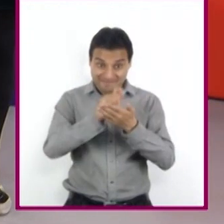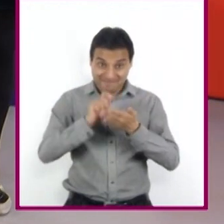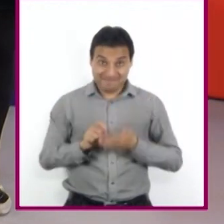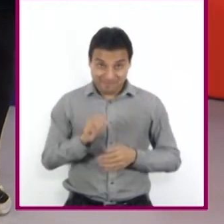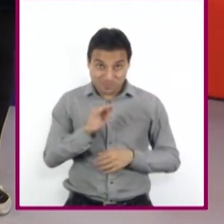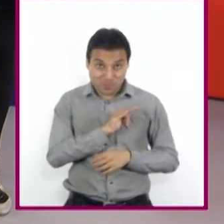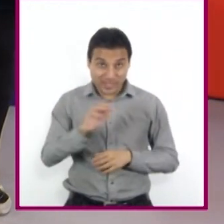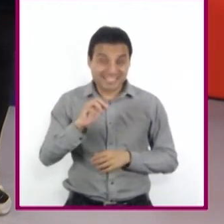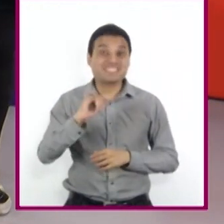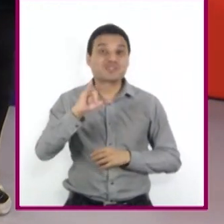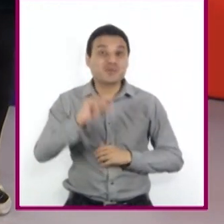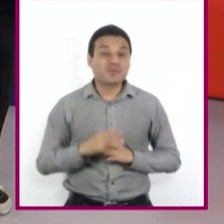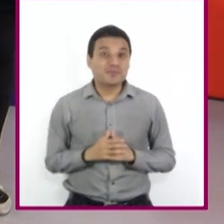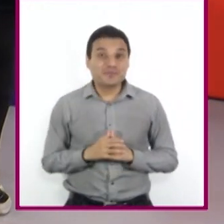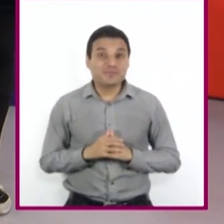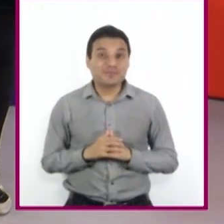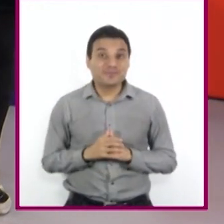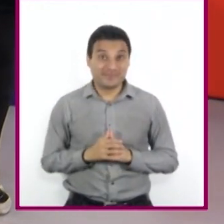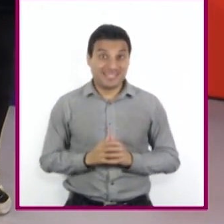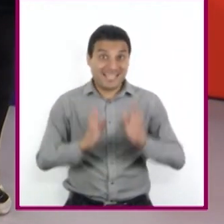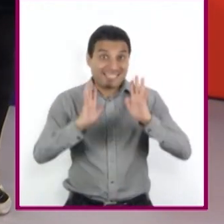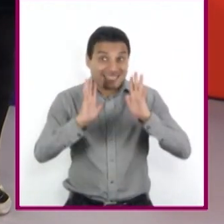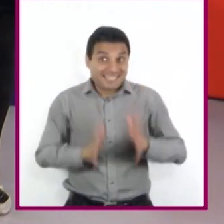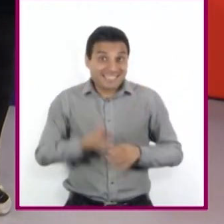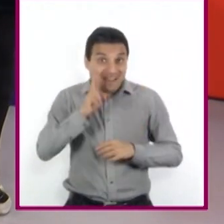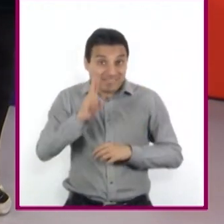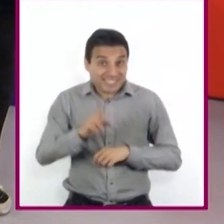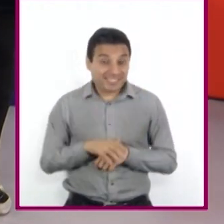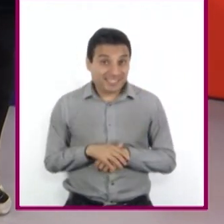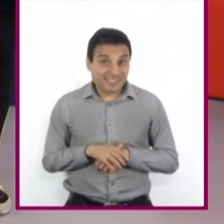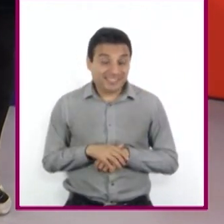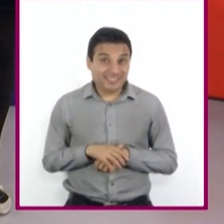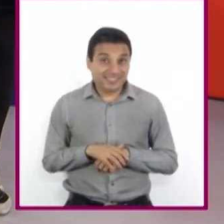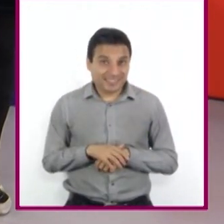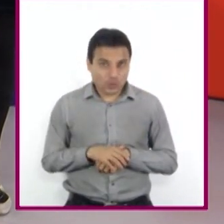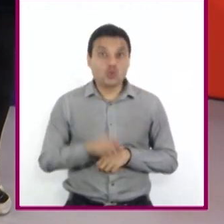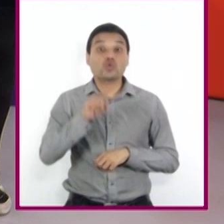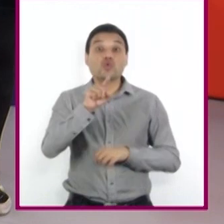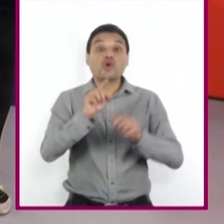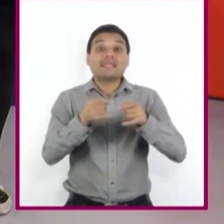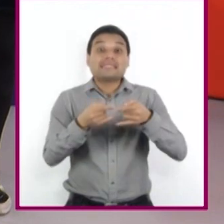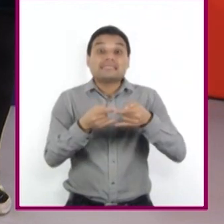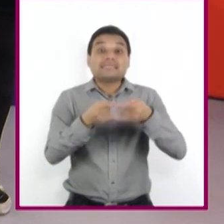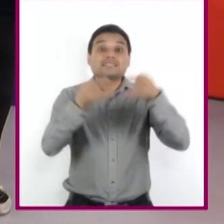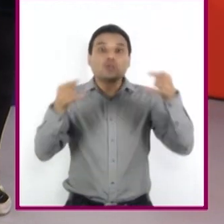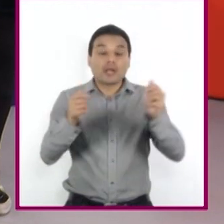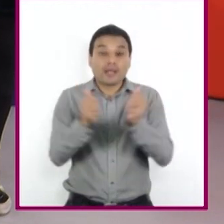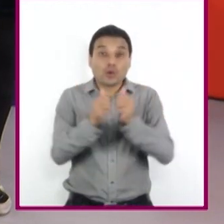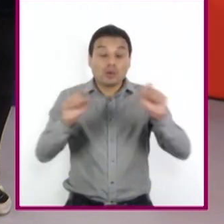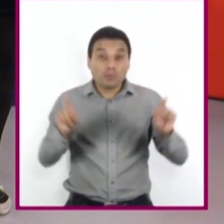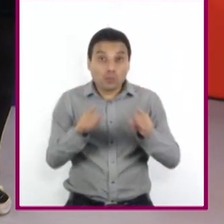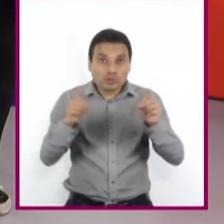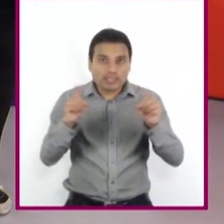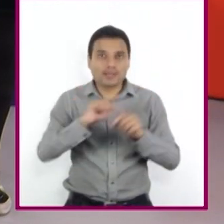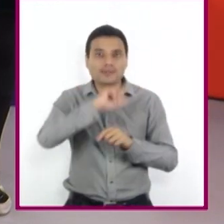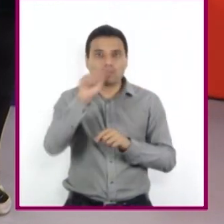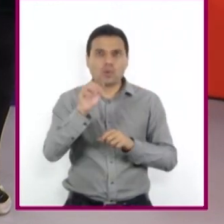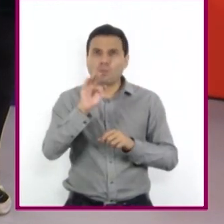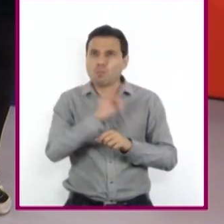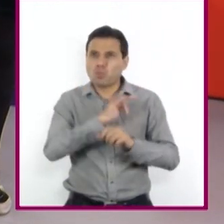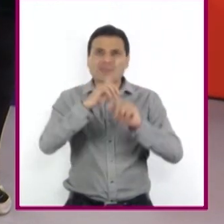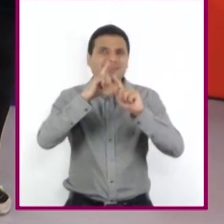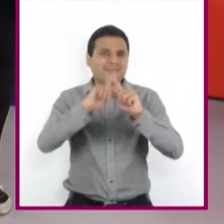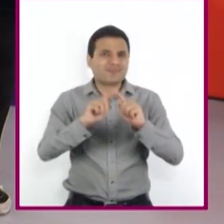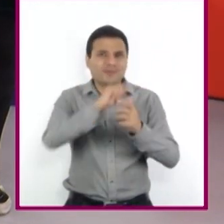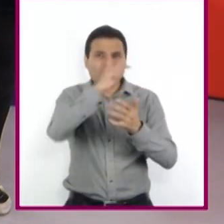¿Verdad? ¿Lograron ver las posibilidades que les da hacer una historia con música? ¿Imitar lo que